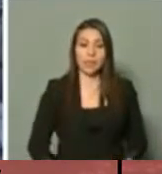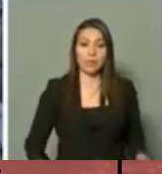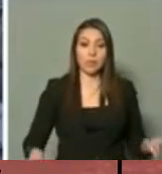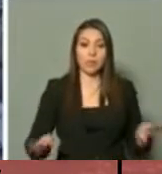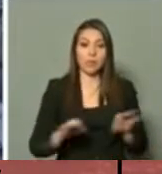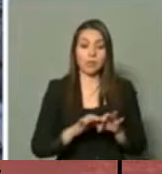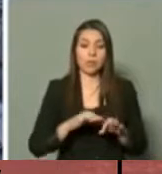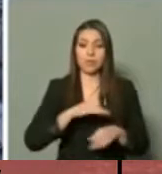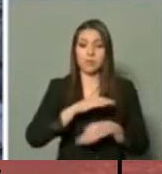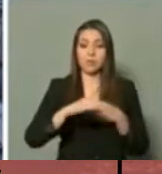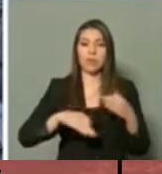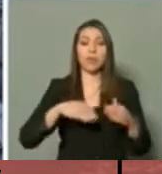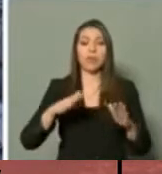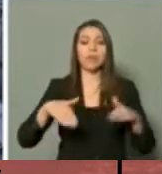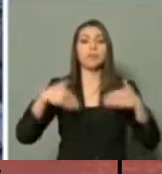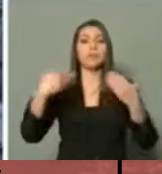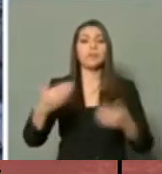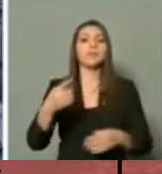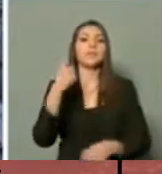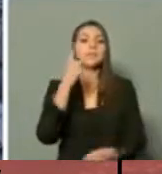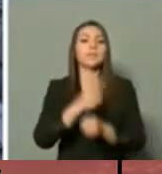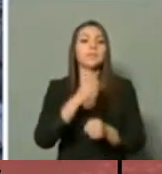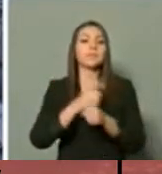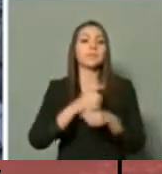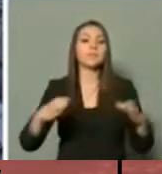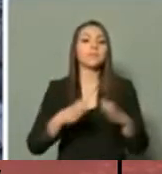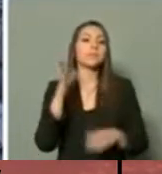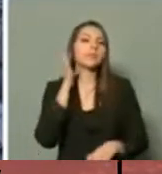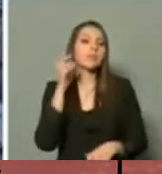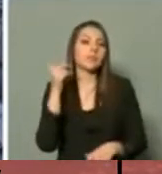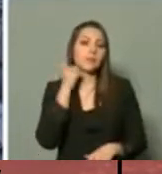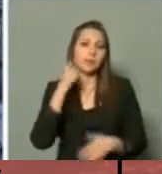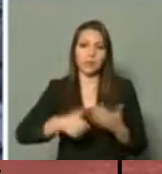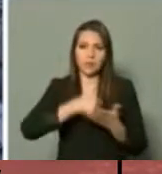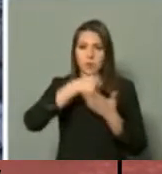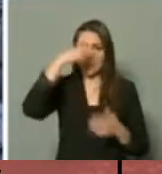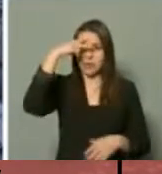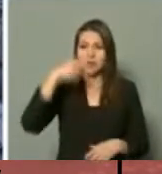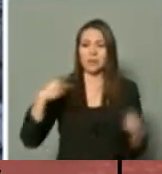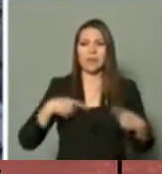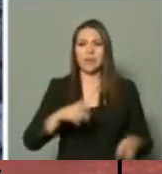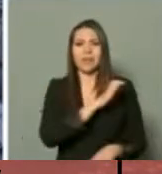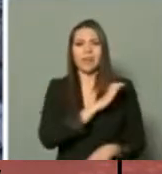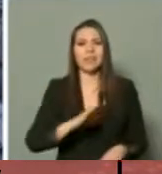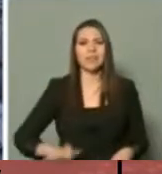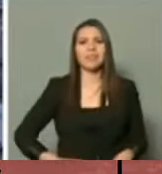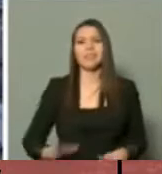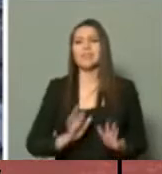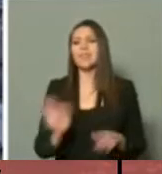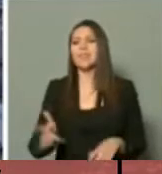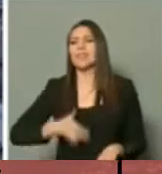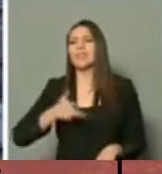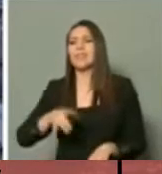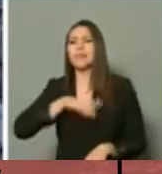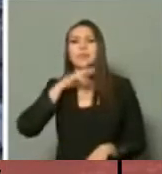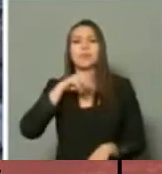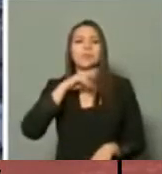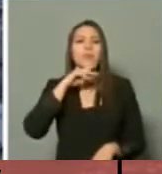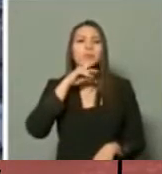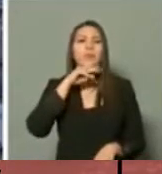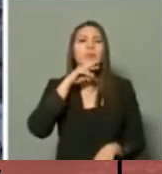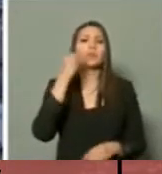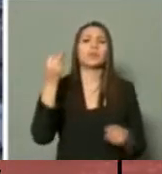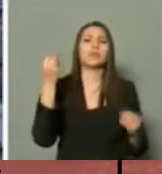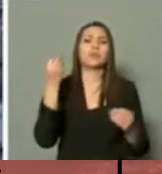México, candidatos ciudadanos, que realmente ya estamos desesperados de este tipo de cuestiones que se suceden. Entre